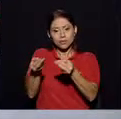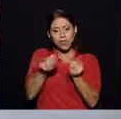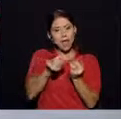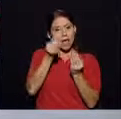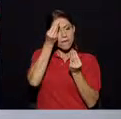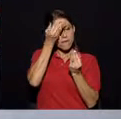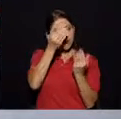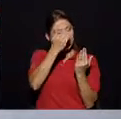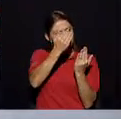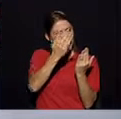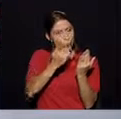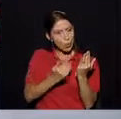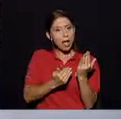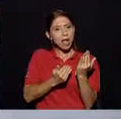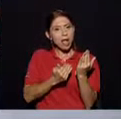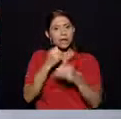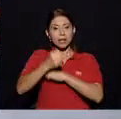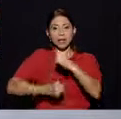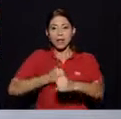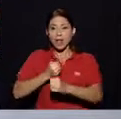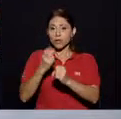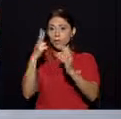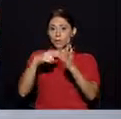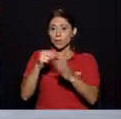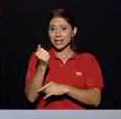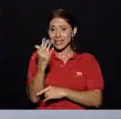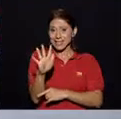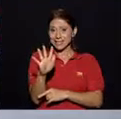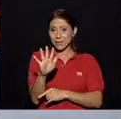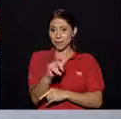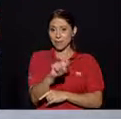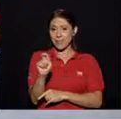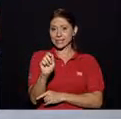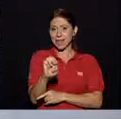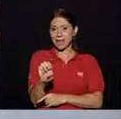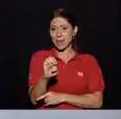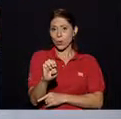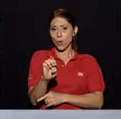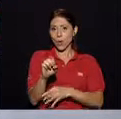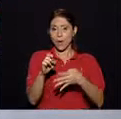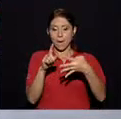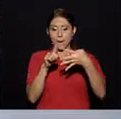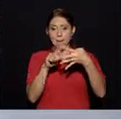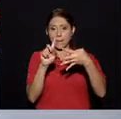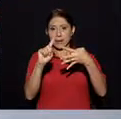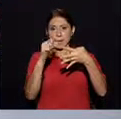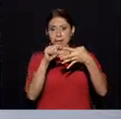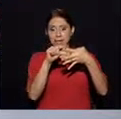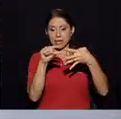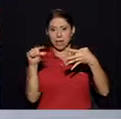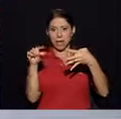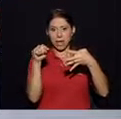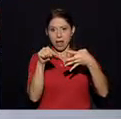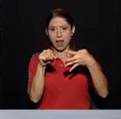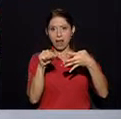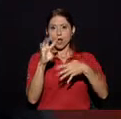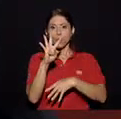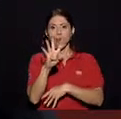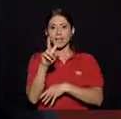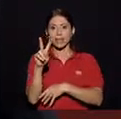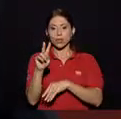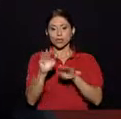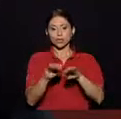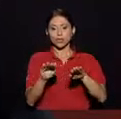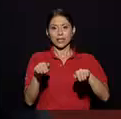por ejemplo, en el año 2015, en la primera semana de enero, hubo 42 niños ingresados